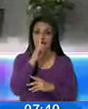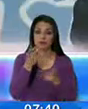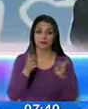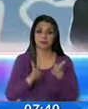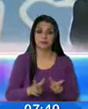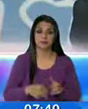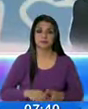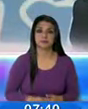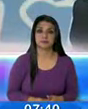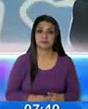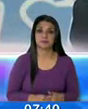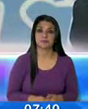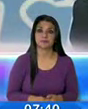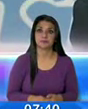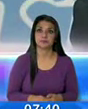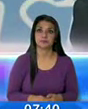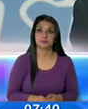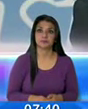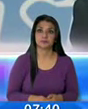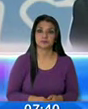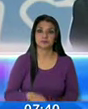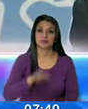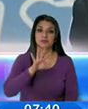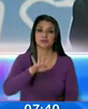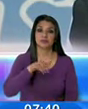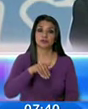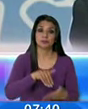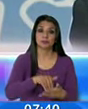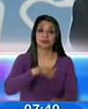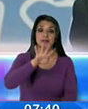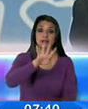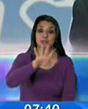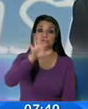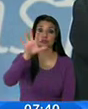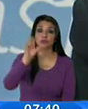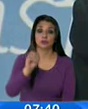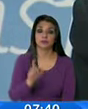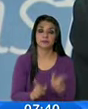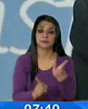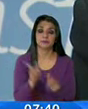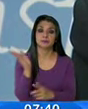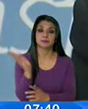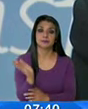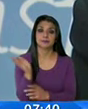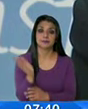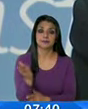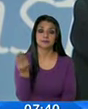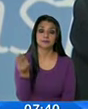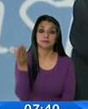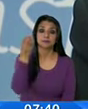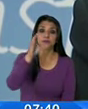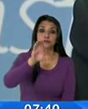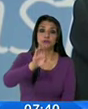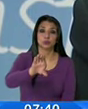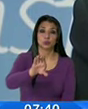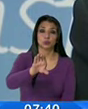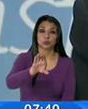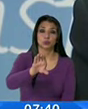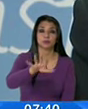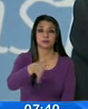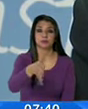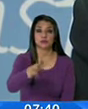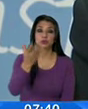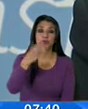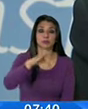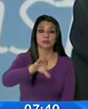Estado. Hay cerca de 5.550 beneficiarios con una inversión aproximada